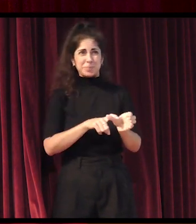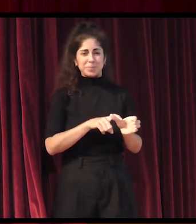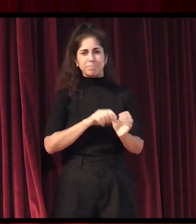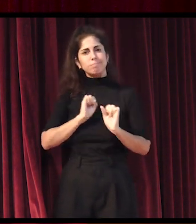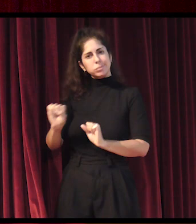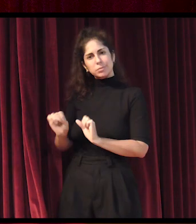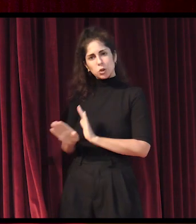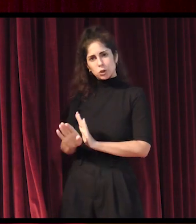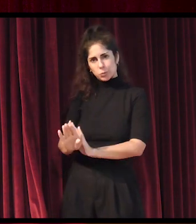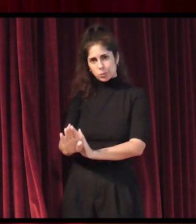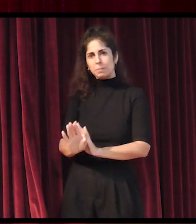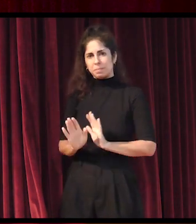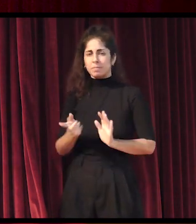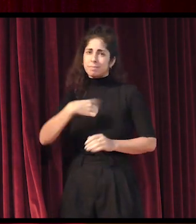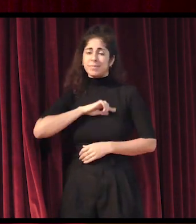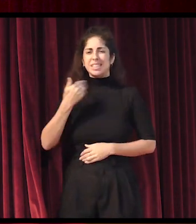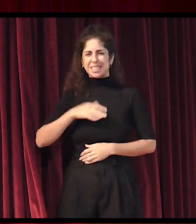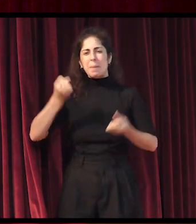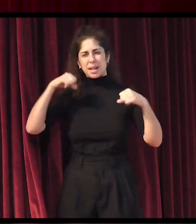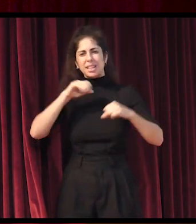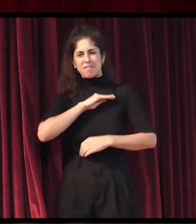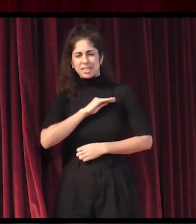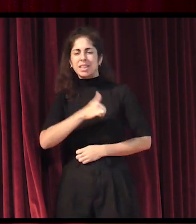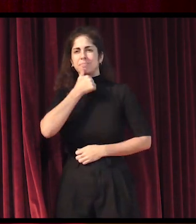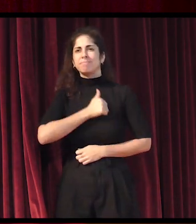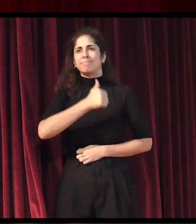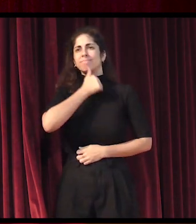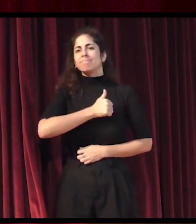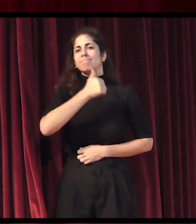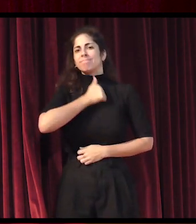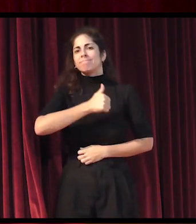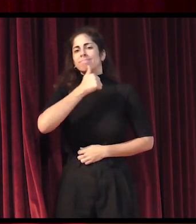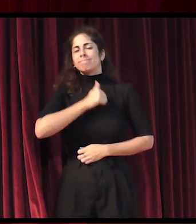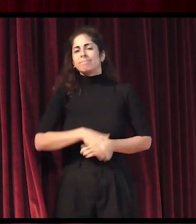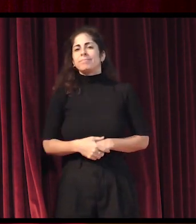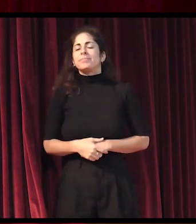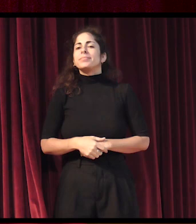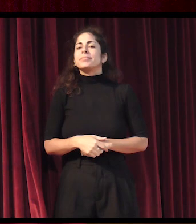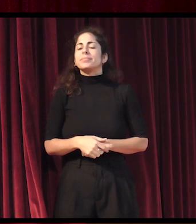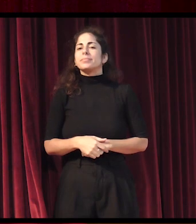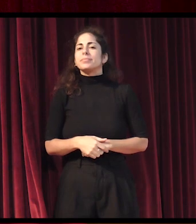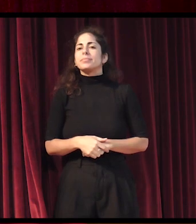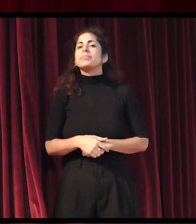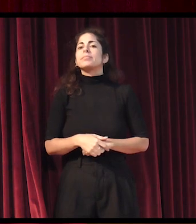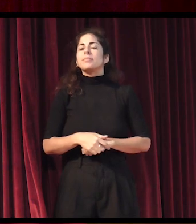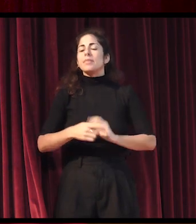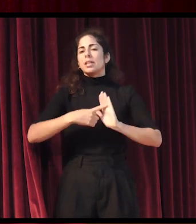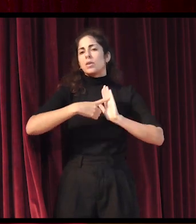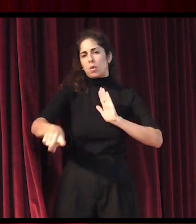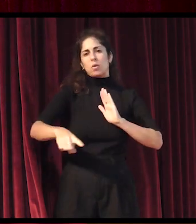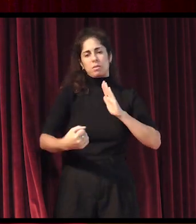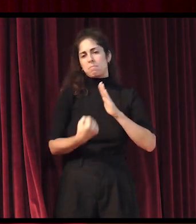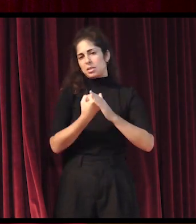ejercitada, sobre todo la paciencia. En octubre de 2022 se produce una modificación. El máximo órgano de fútbol